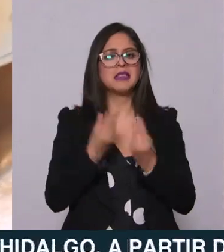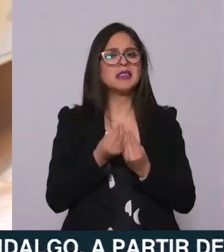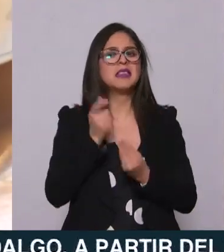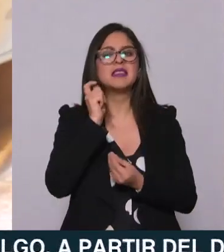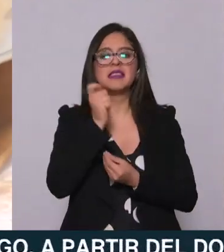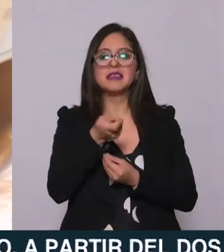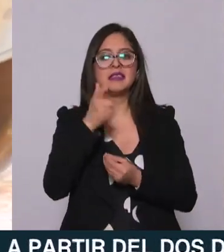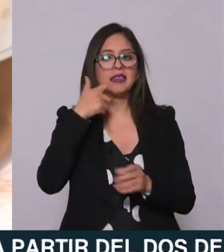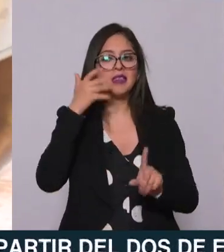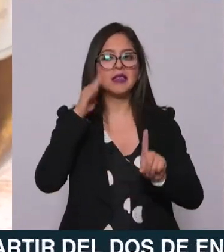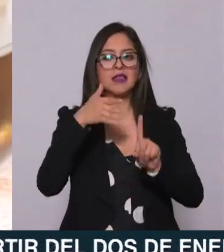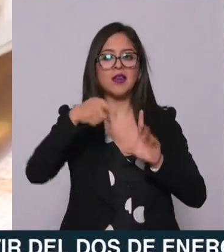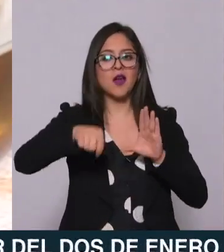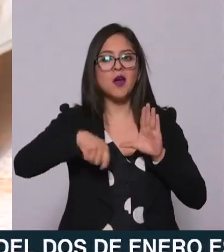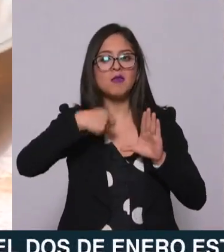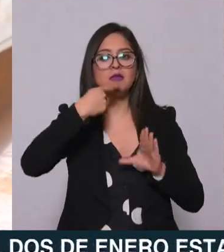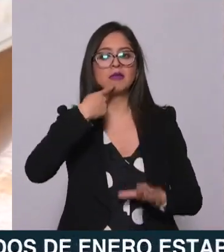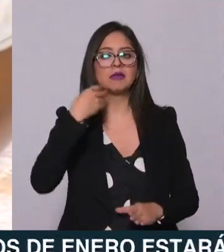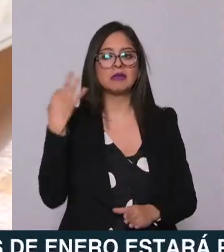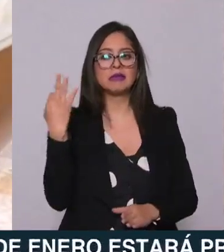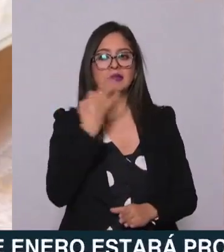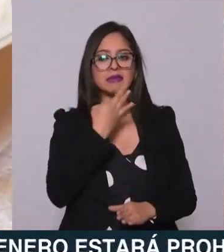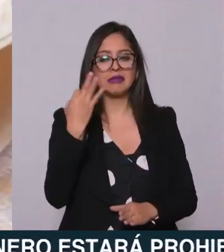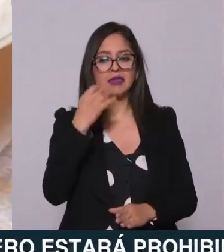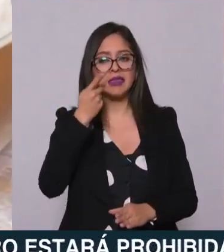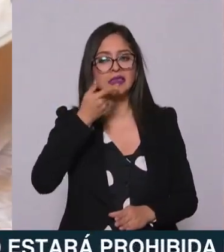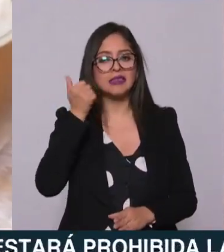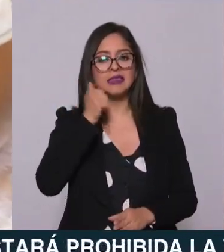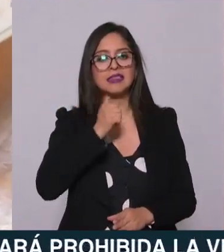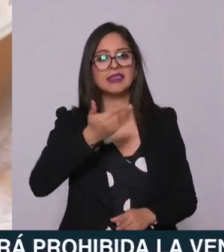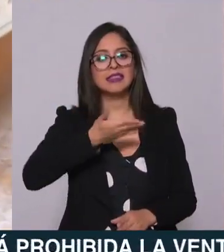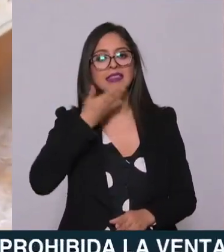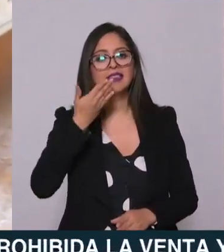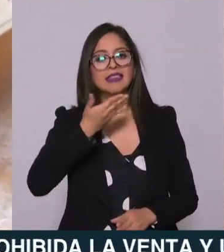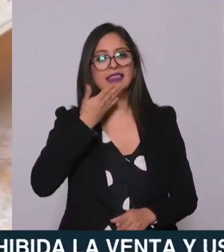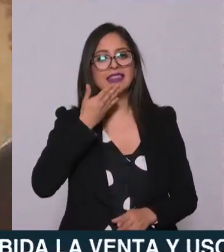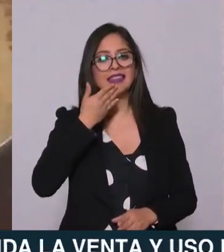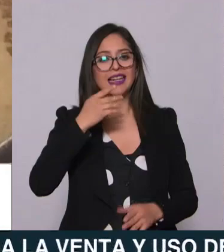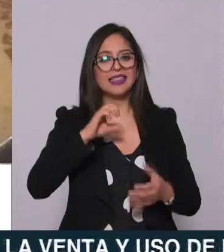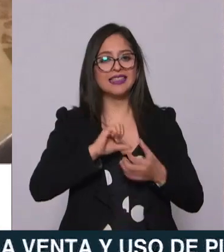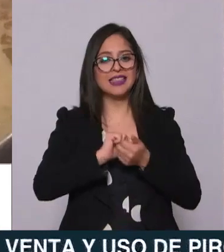objetivo es degustar un rico platillo mexicano para revivir